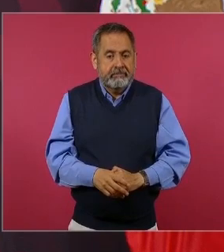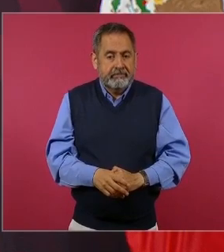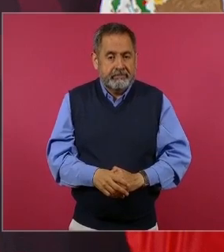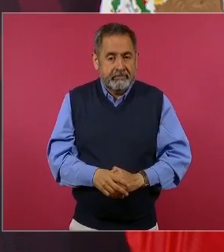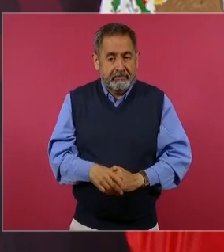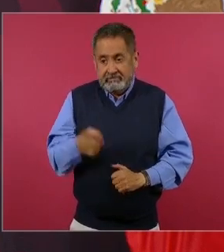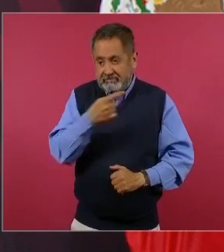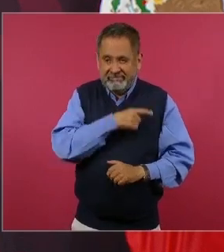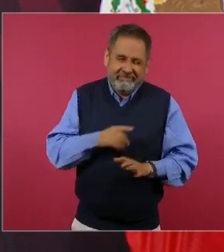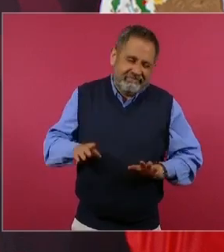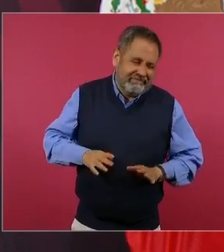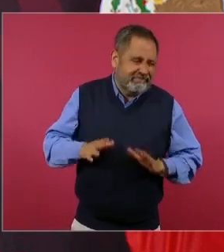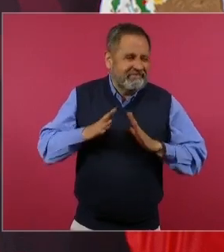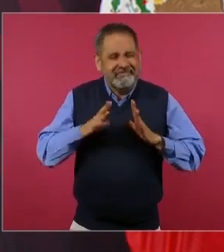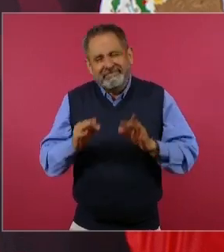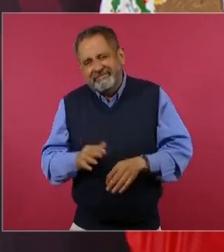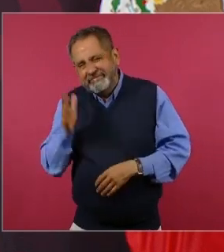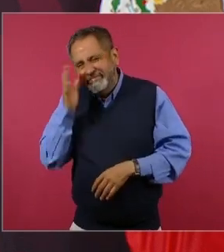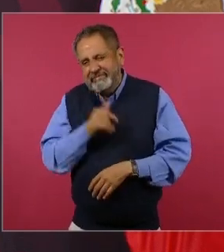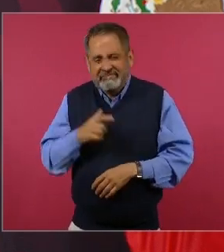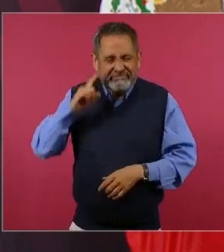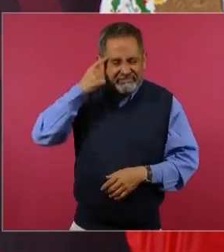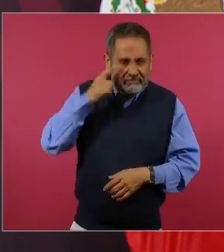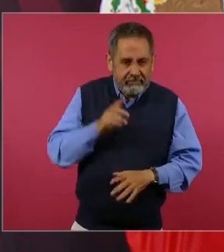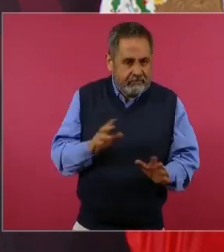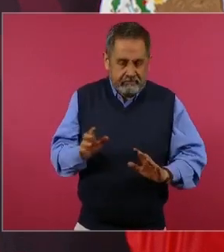no estamos conformes? ¿Estamos